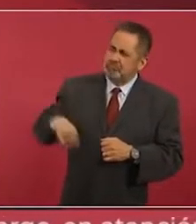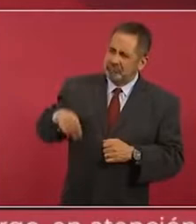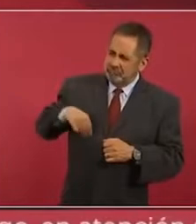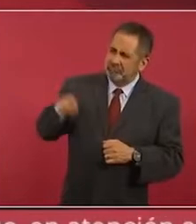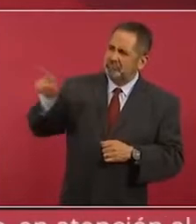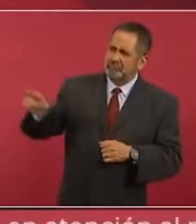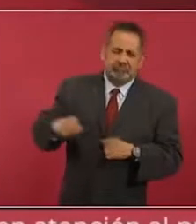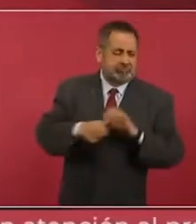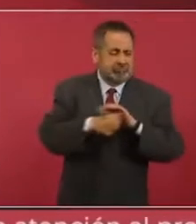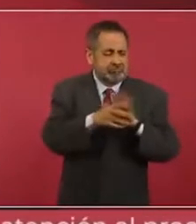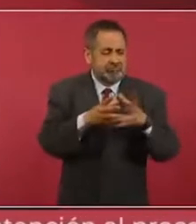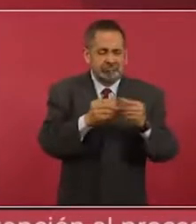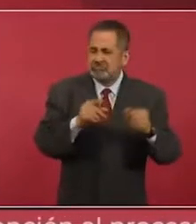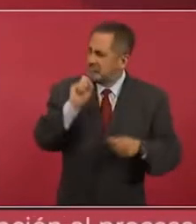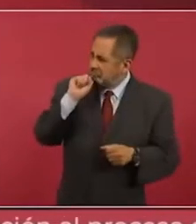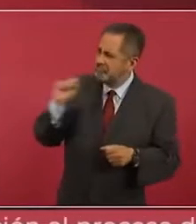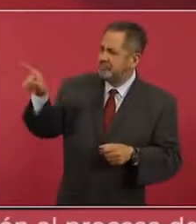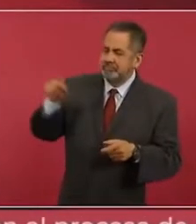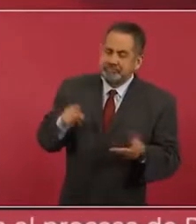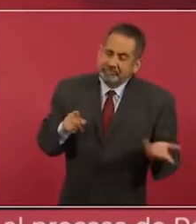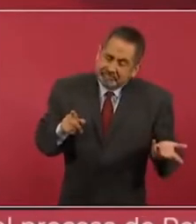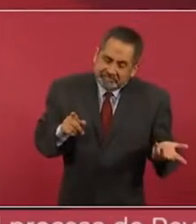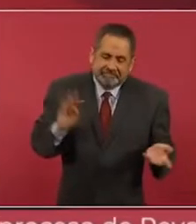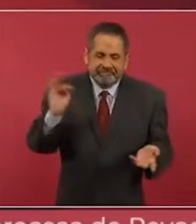jóvenes, lo harían.